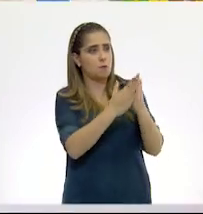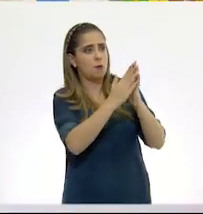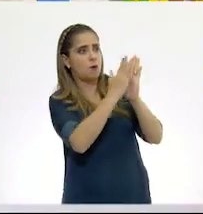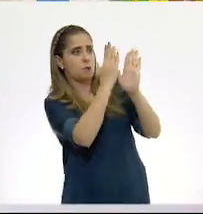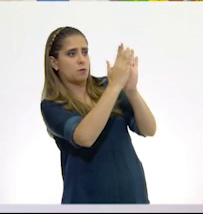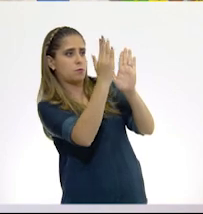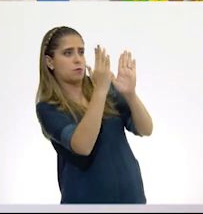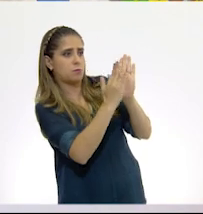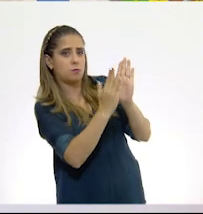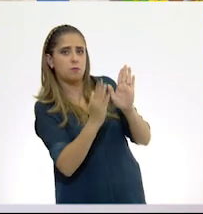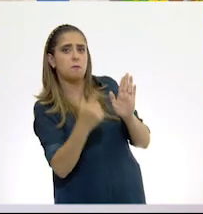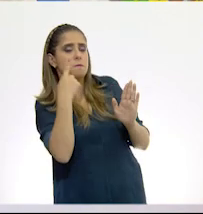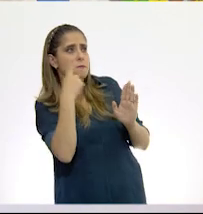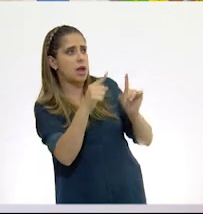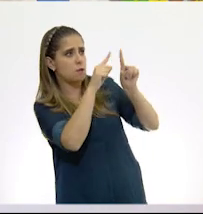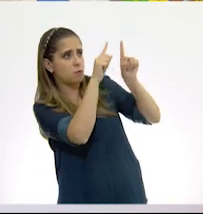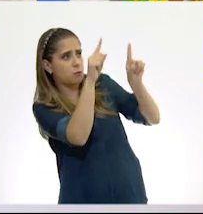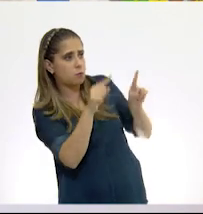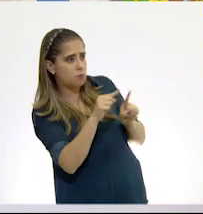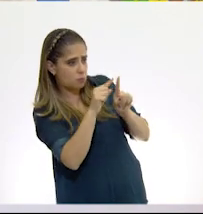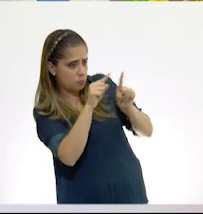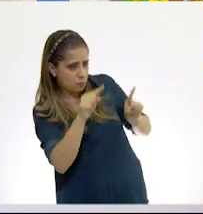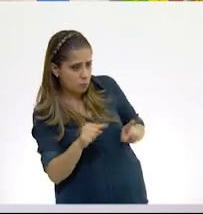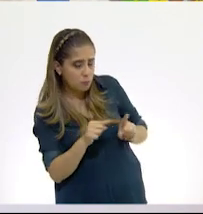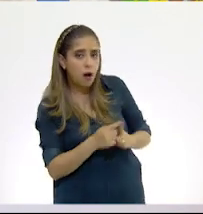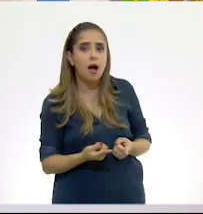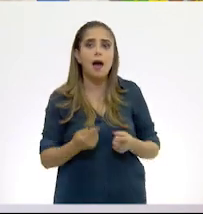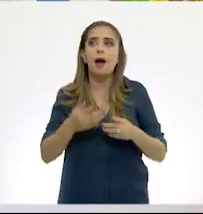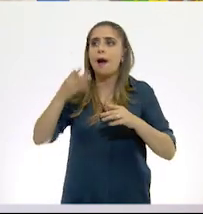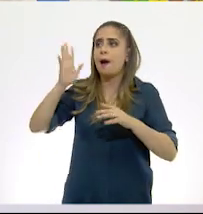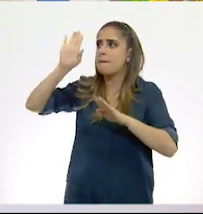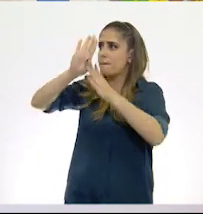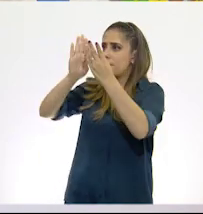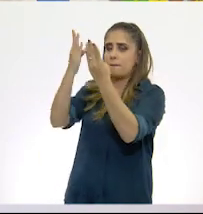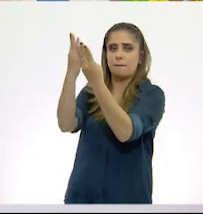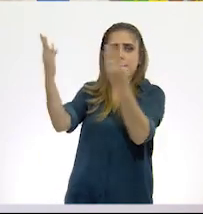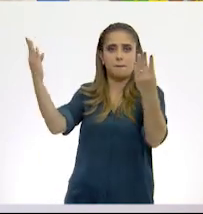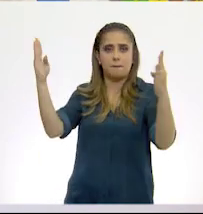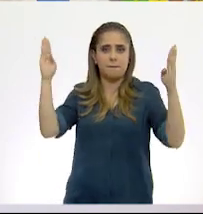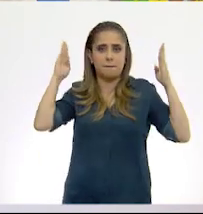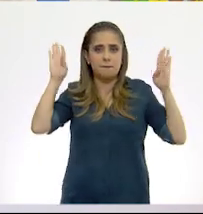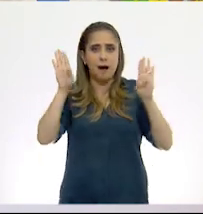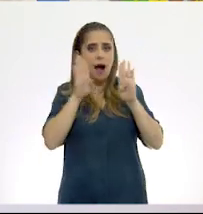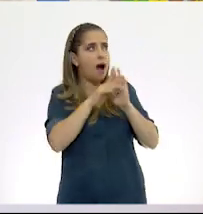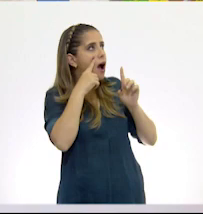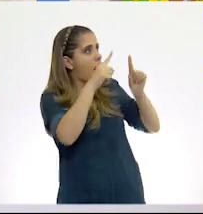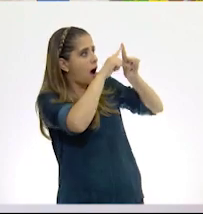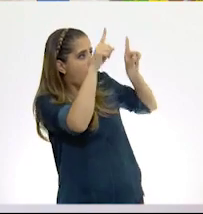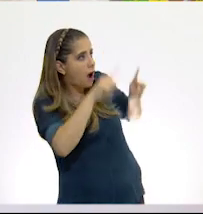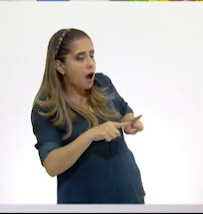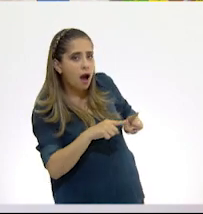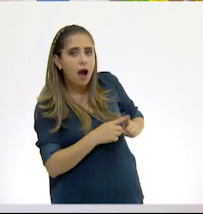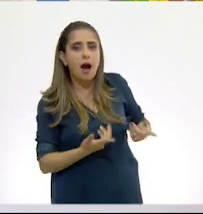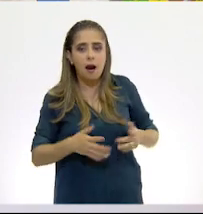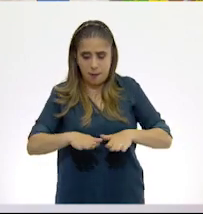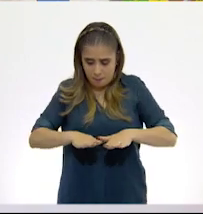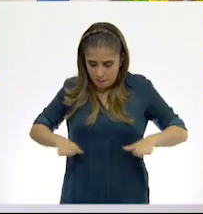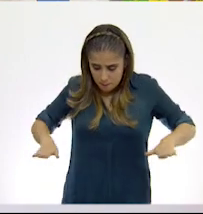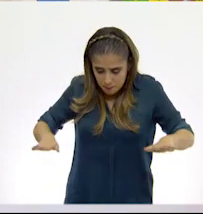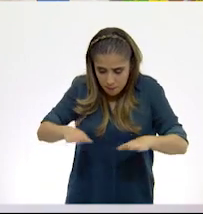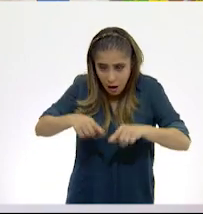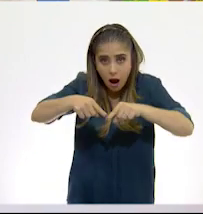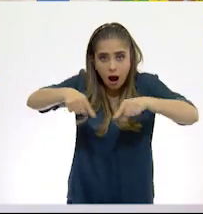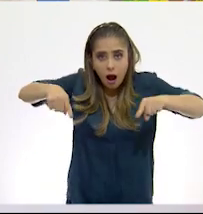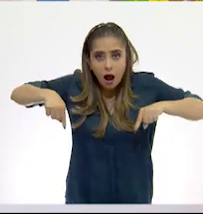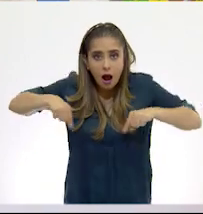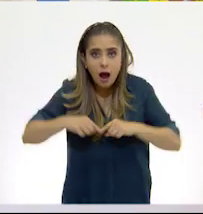figuras geométricas, en las paredes, ¿sí? Incluso el piso también. En